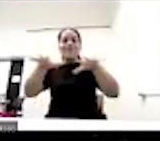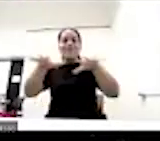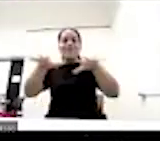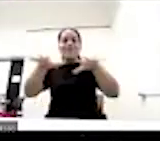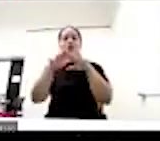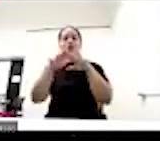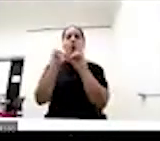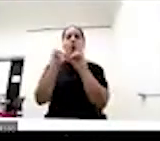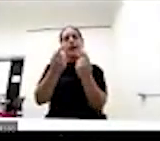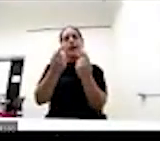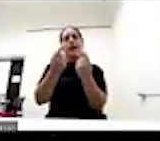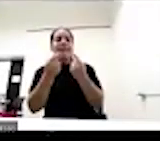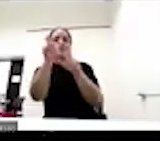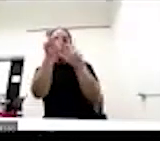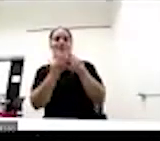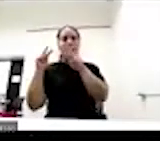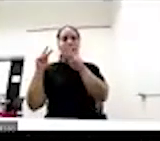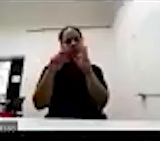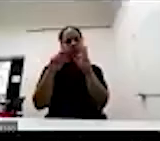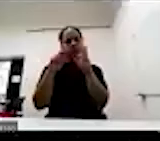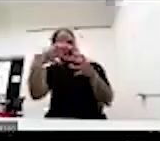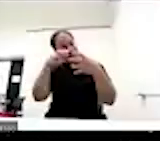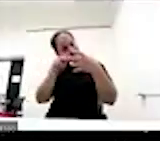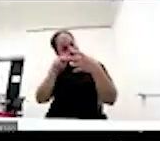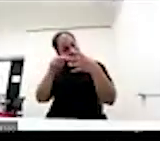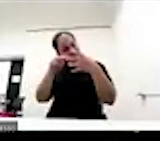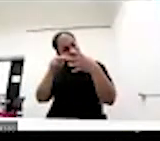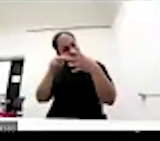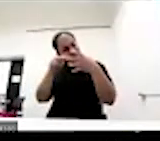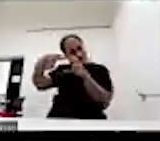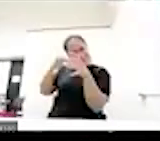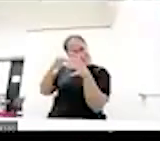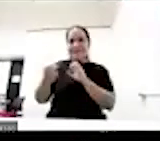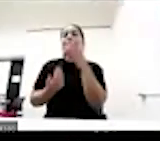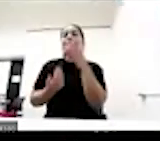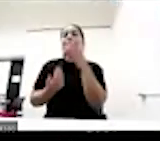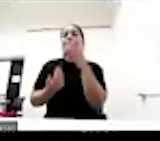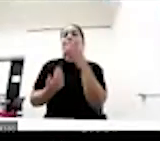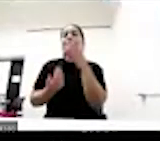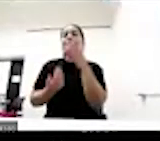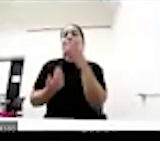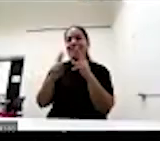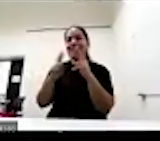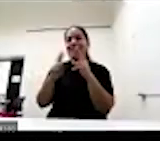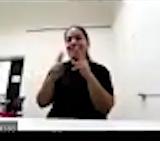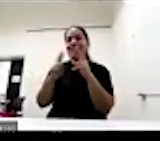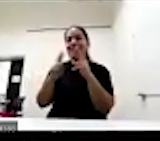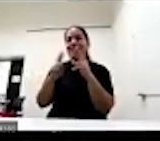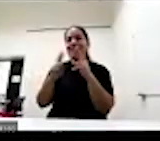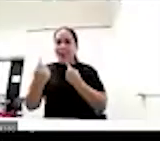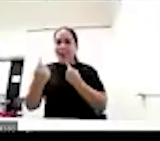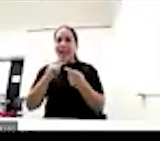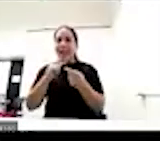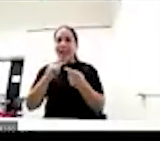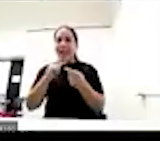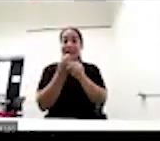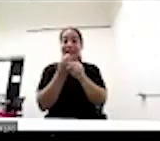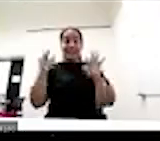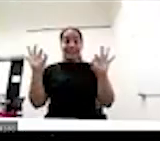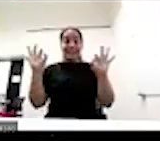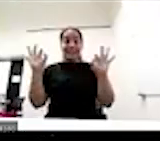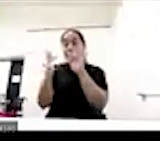otro. Intenta establecer un diálogo, una relación. El arte sin contacto con el otro carece